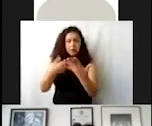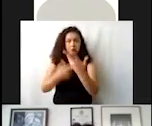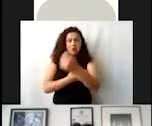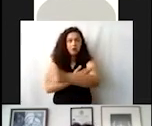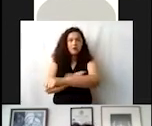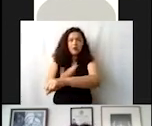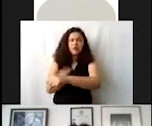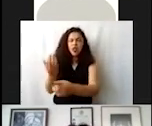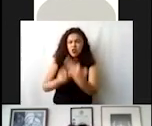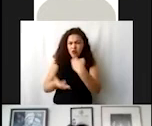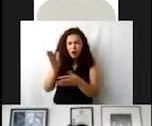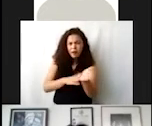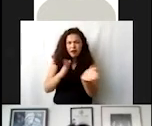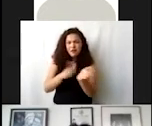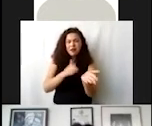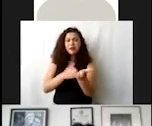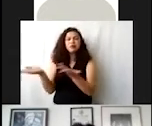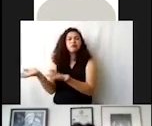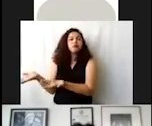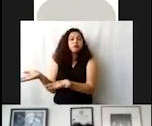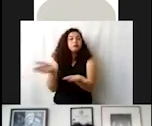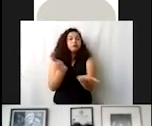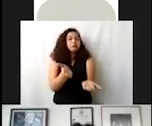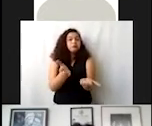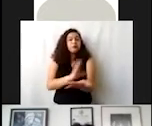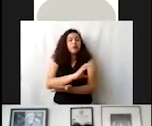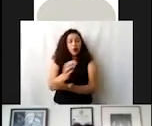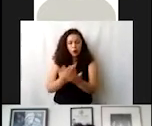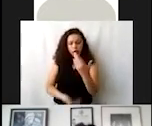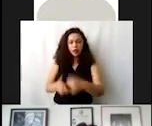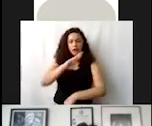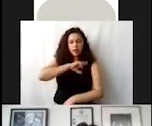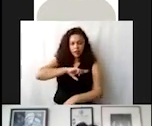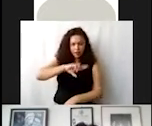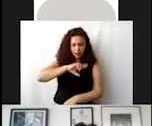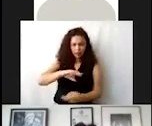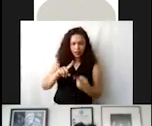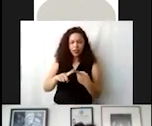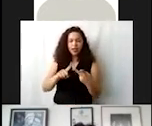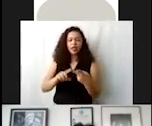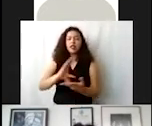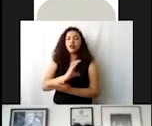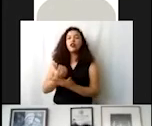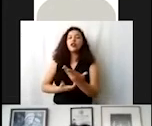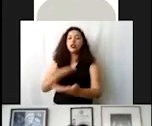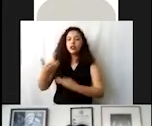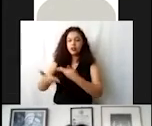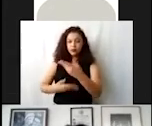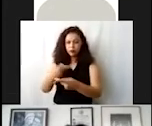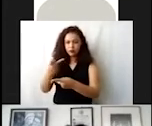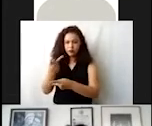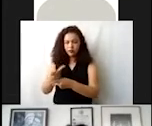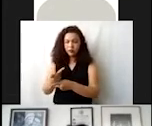los documentos, como son contratos de arrendamiento, los contratos de prestación de servicios, los de